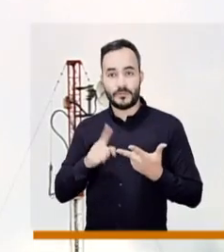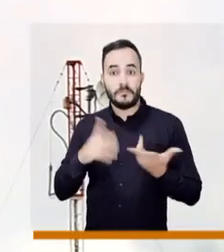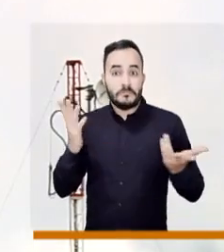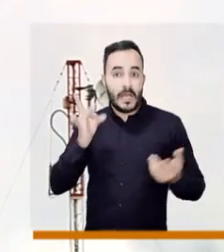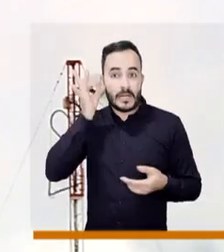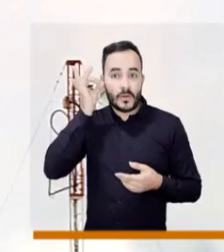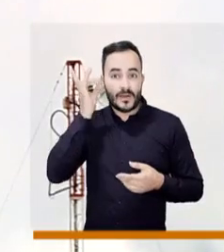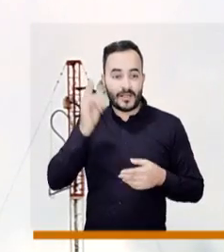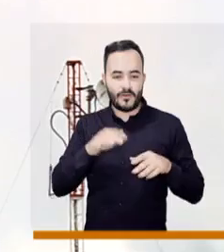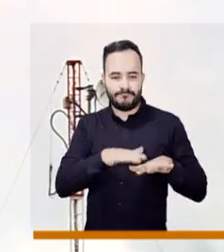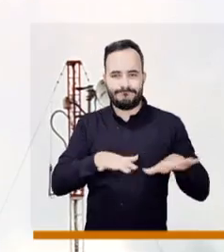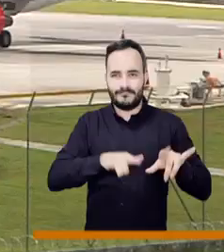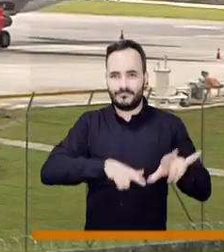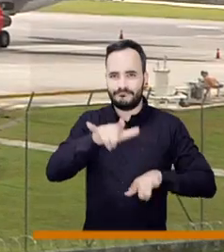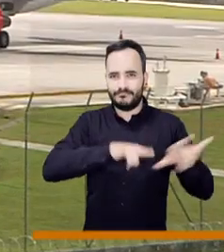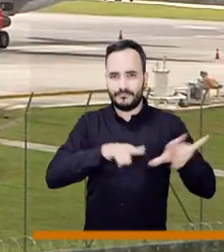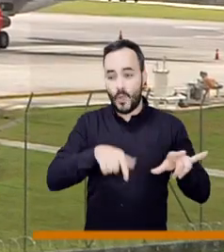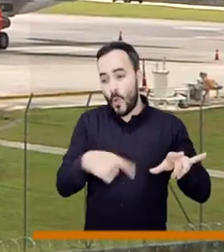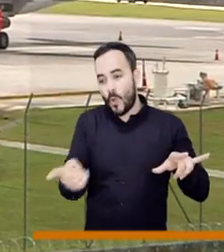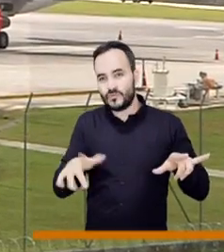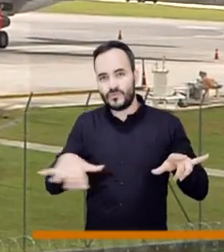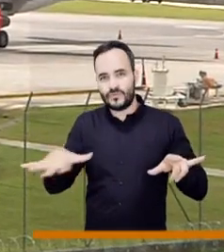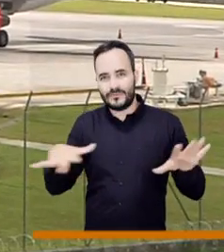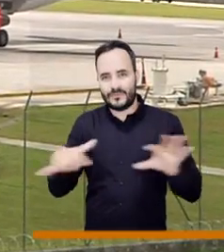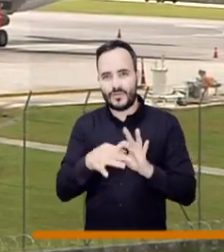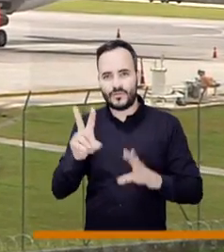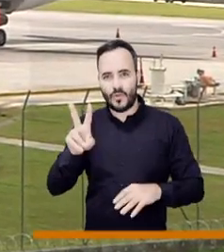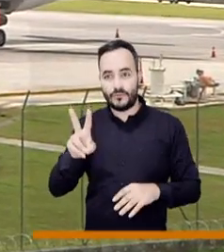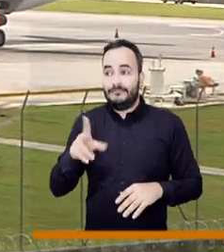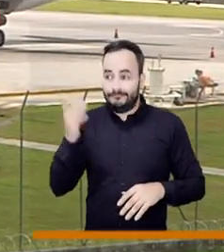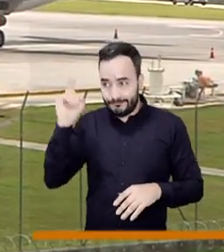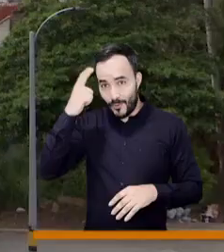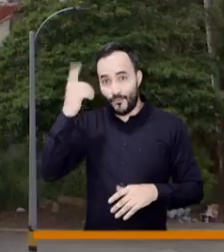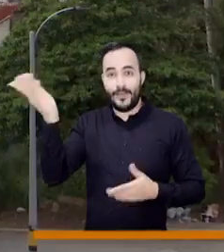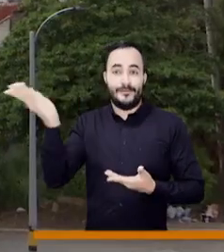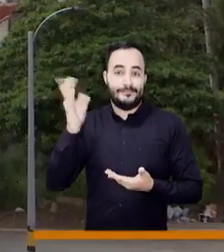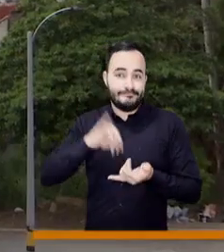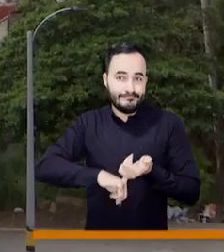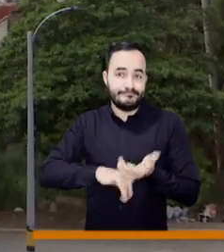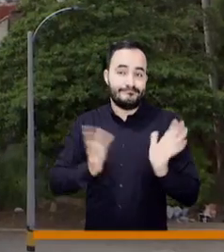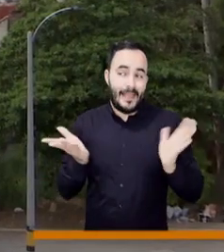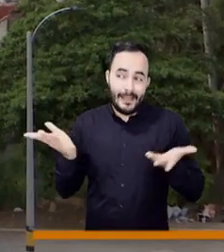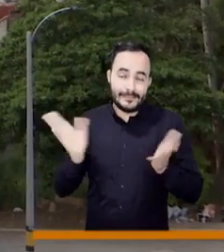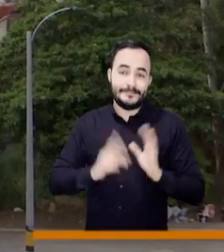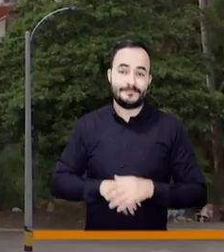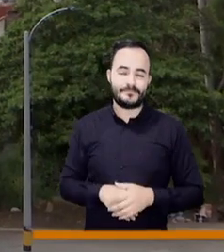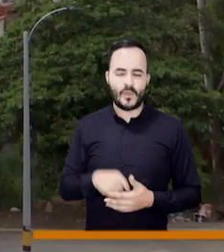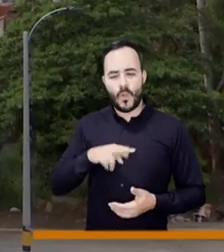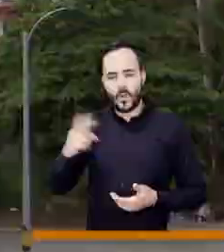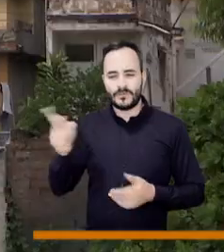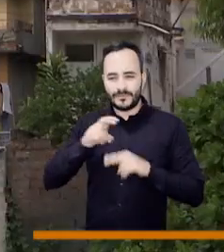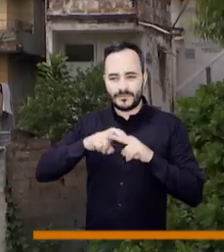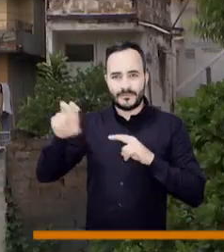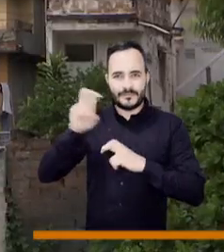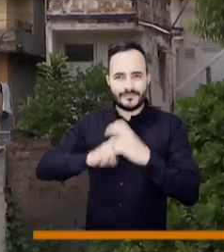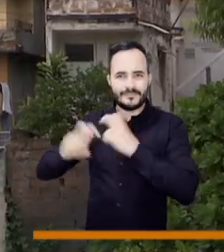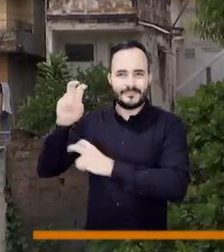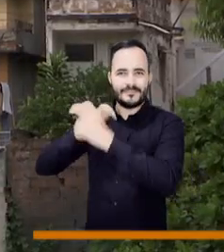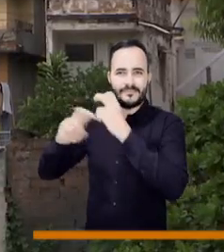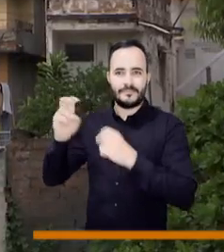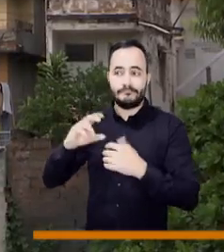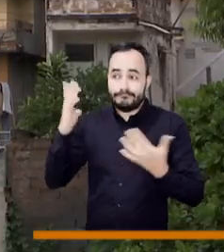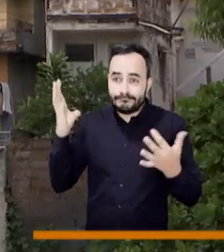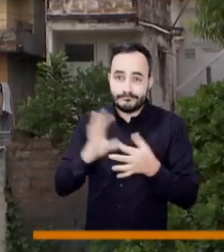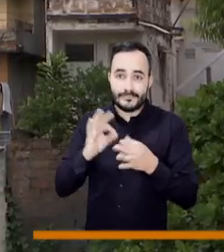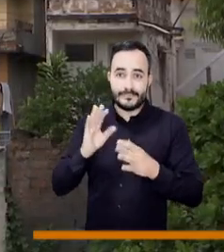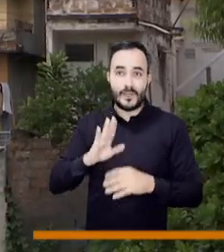pista del aeropuerto de Río Negro depende del gobierno nacional, los metrocables que están presupuestados en el plan de